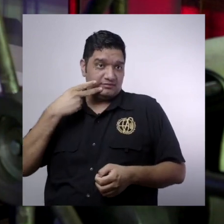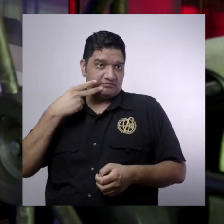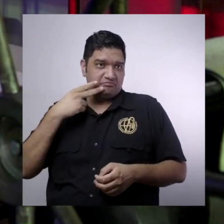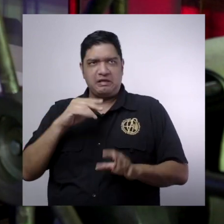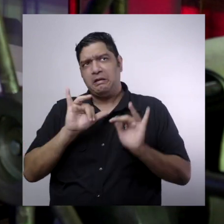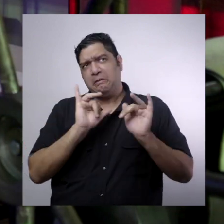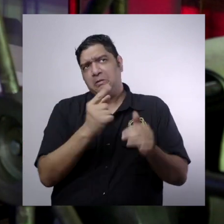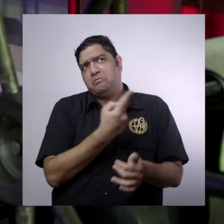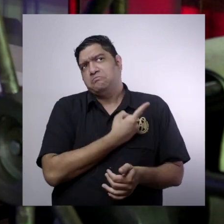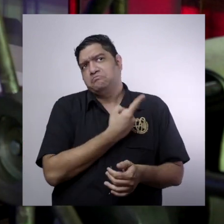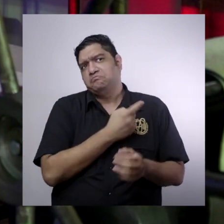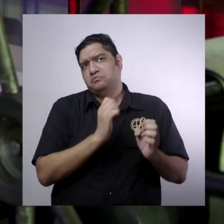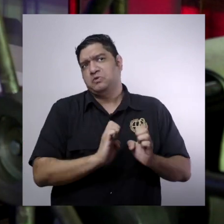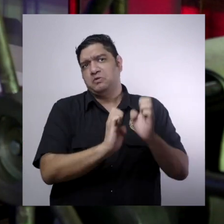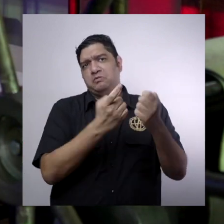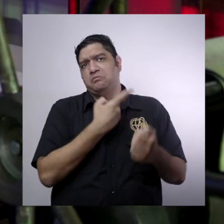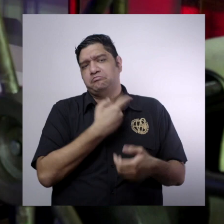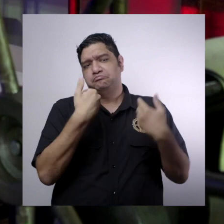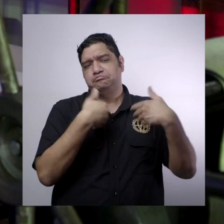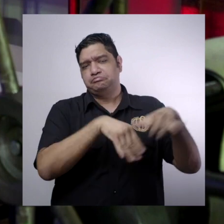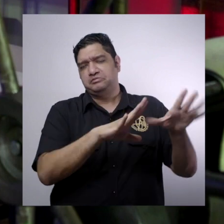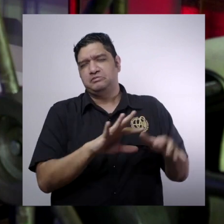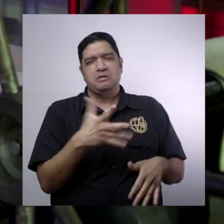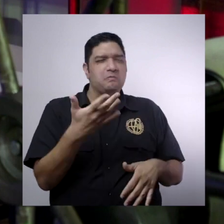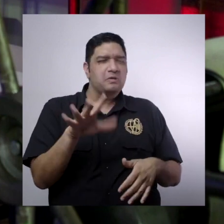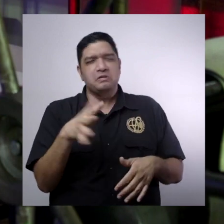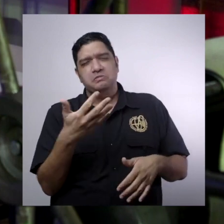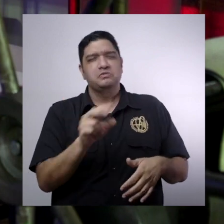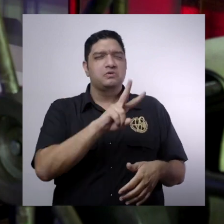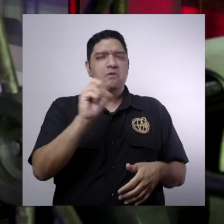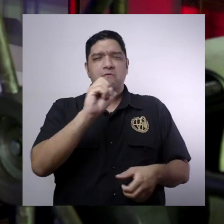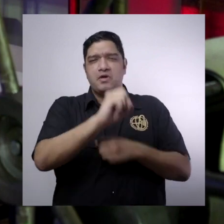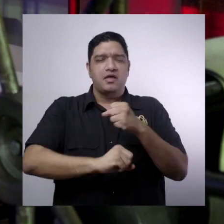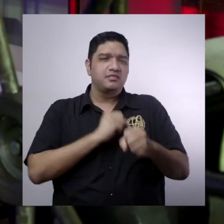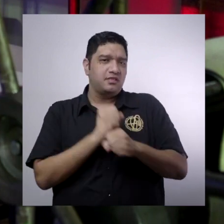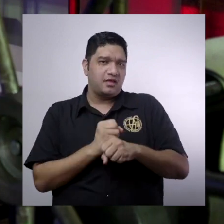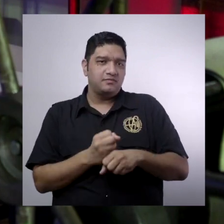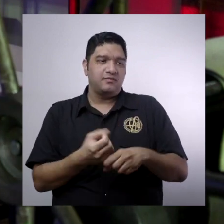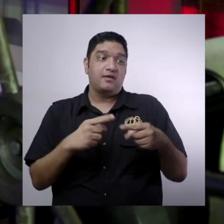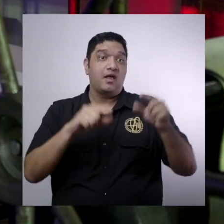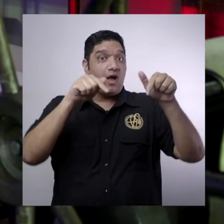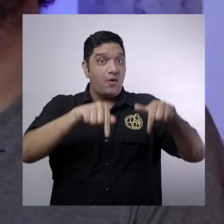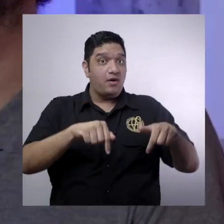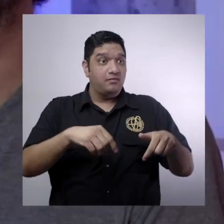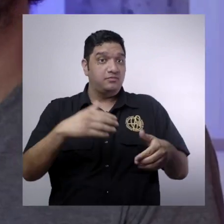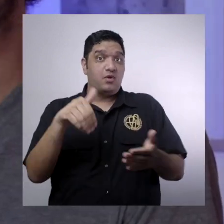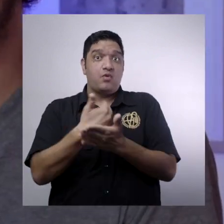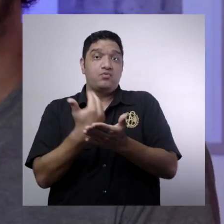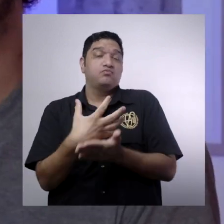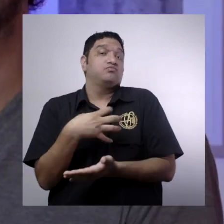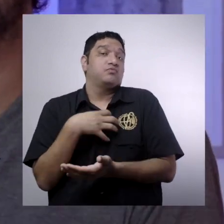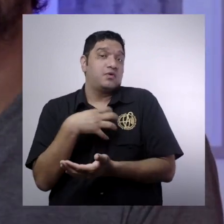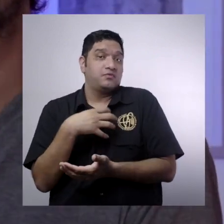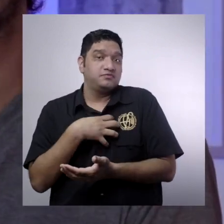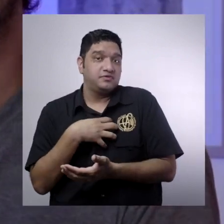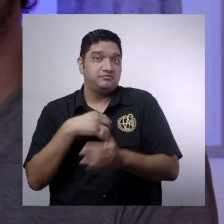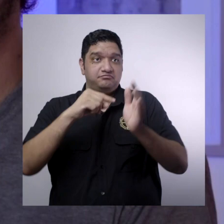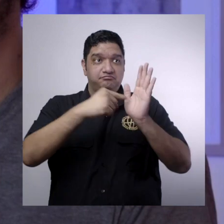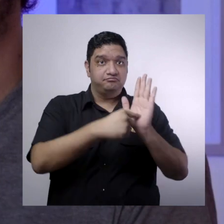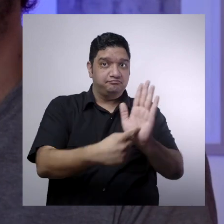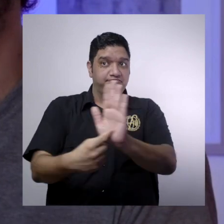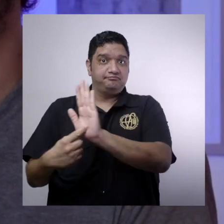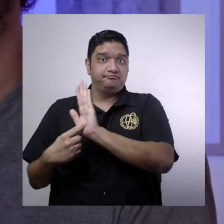años, hasta ahora que se recuperó, se lanzó